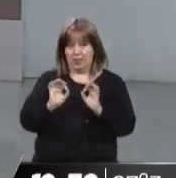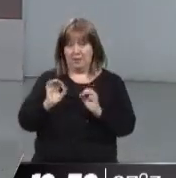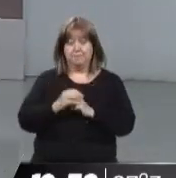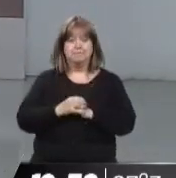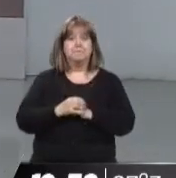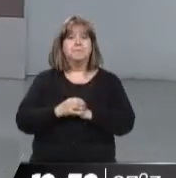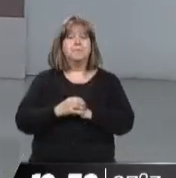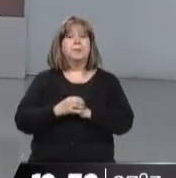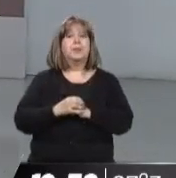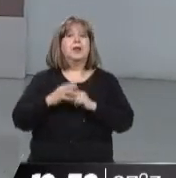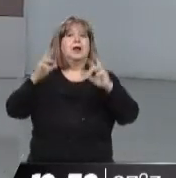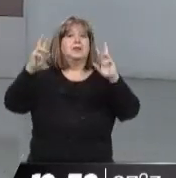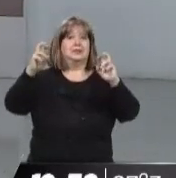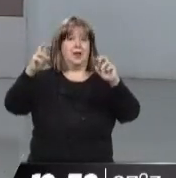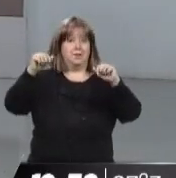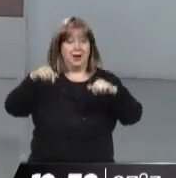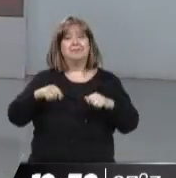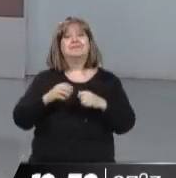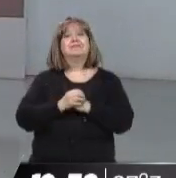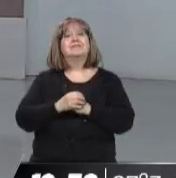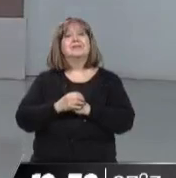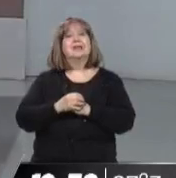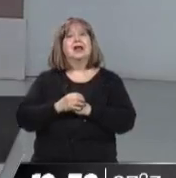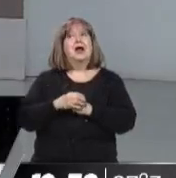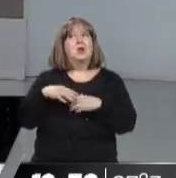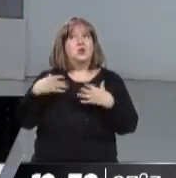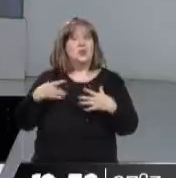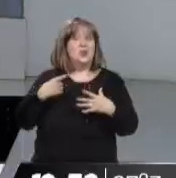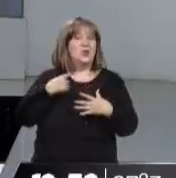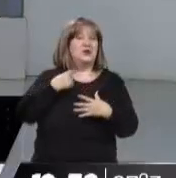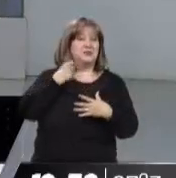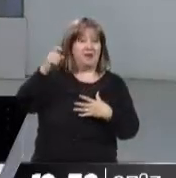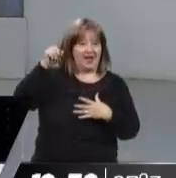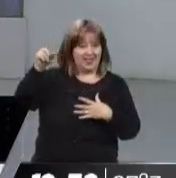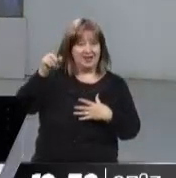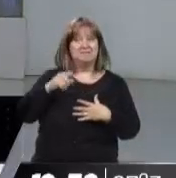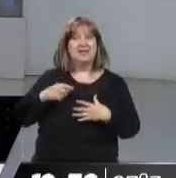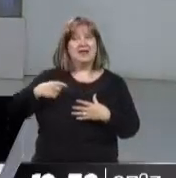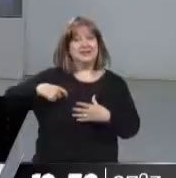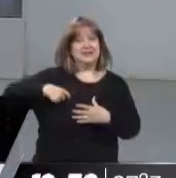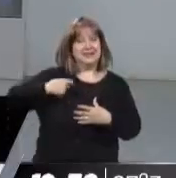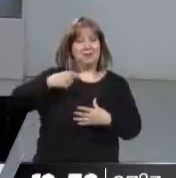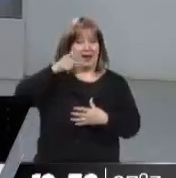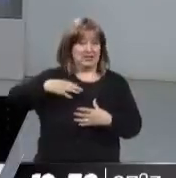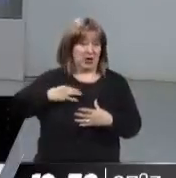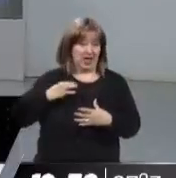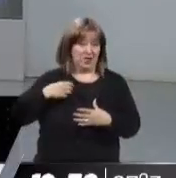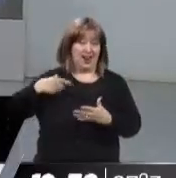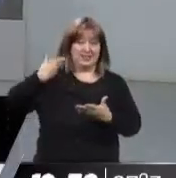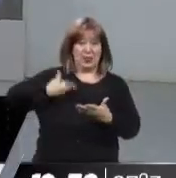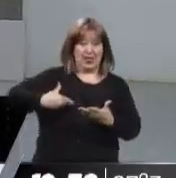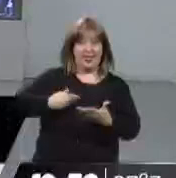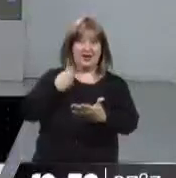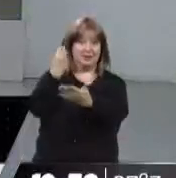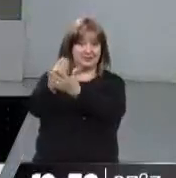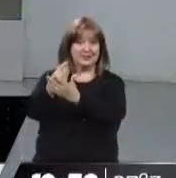Bueno, cambiamos de tema y hablamos de la ciudadanía española. Muchos se preguntarán, porque obviamente que la noticia sigue siendo frecuente y es que